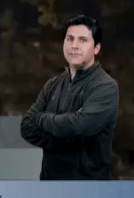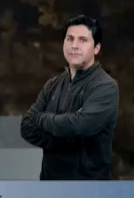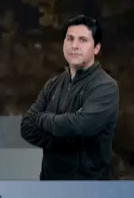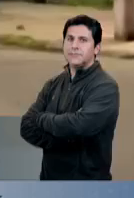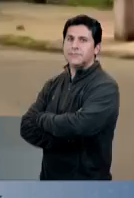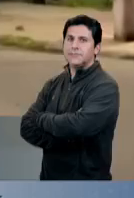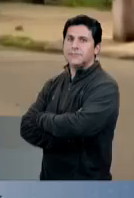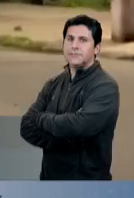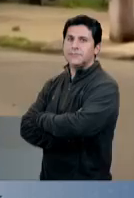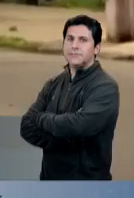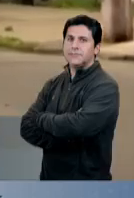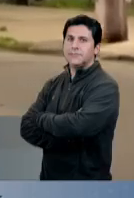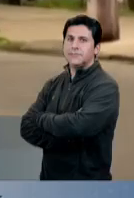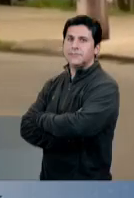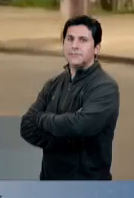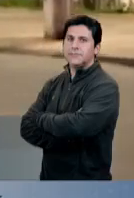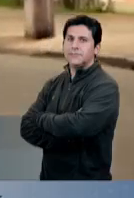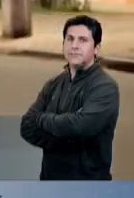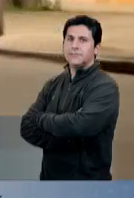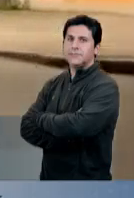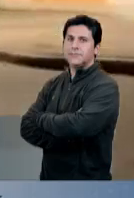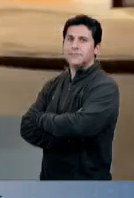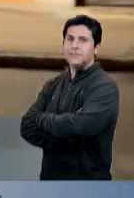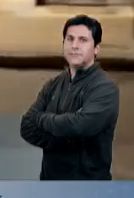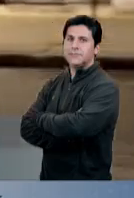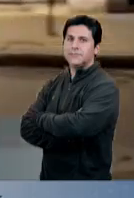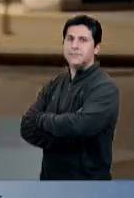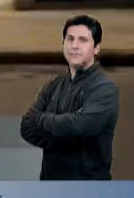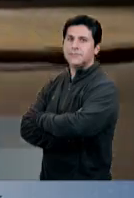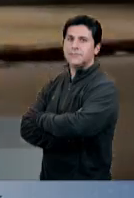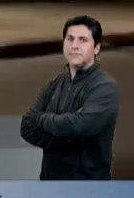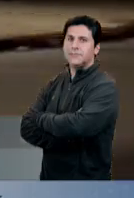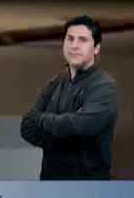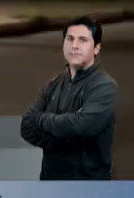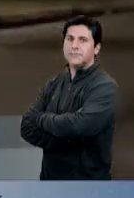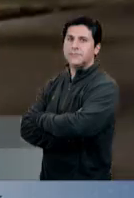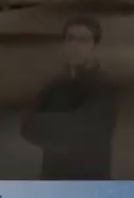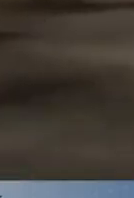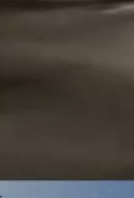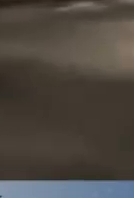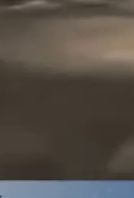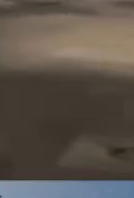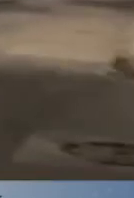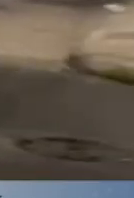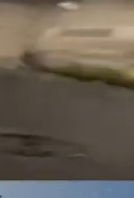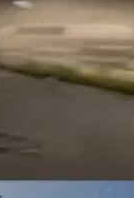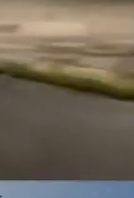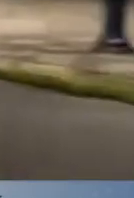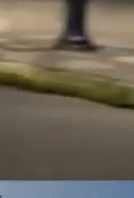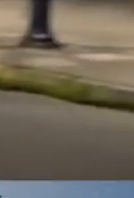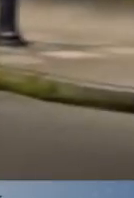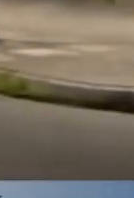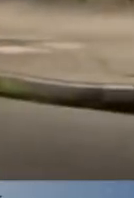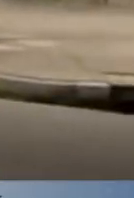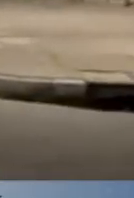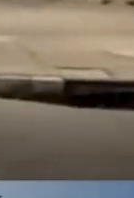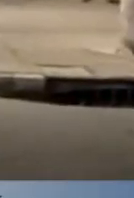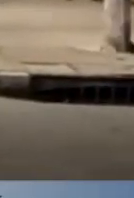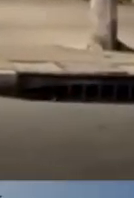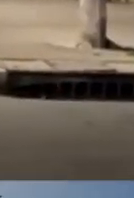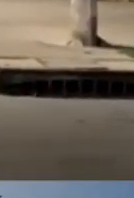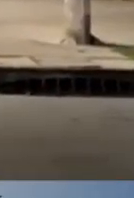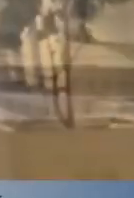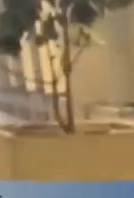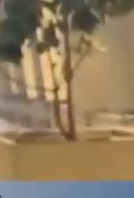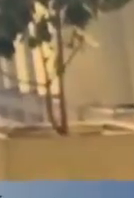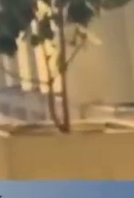madrugada en torno a este carabinero y cómo se encuentra este funcionario policial. Bueno, efectivamente, el día de hoy, personal de un funcionario de Carabineros que investiga de